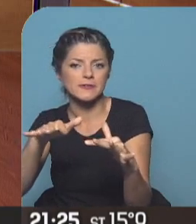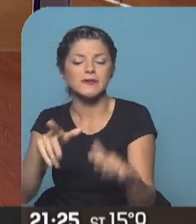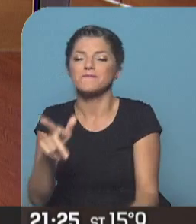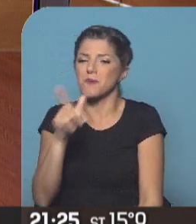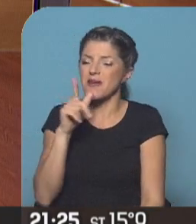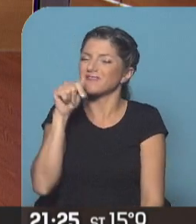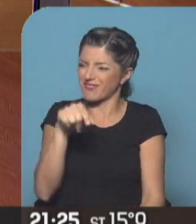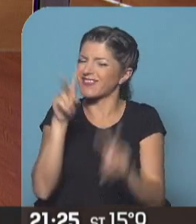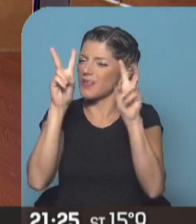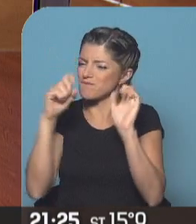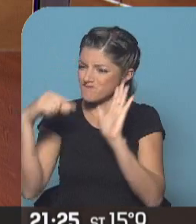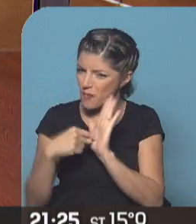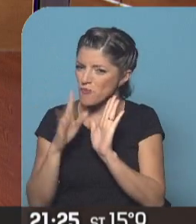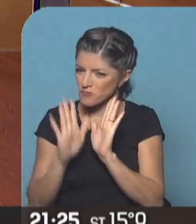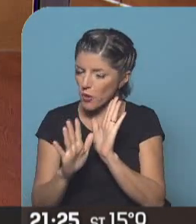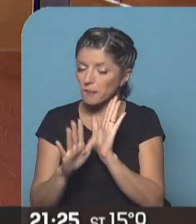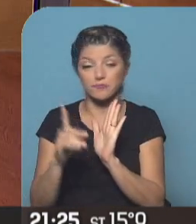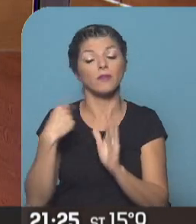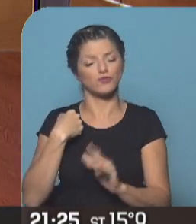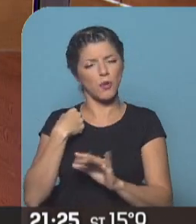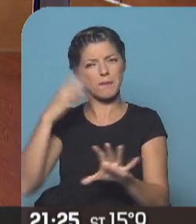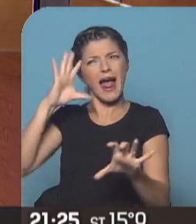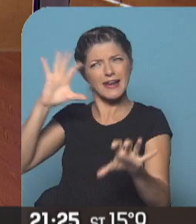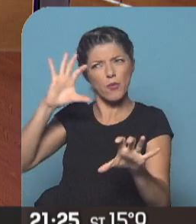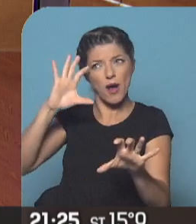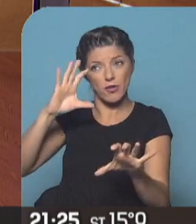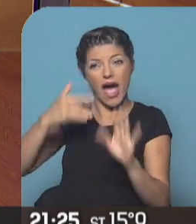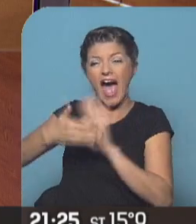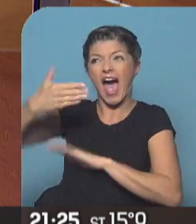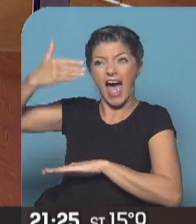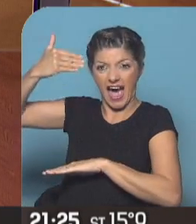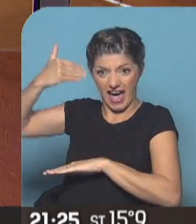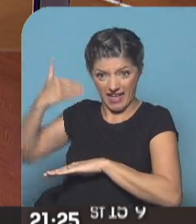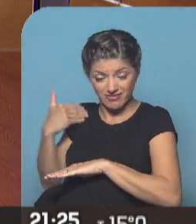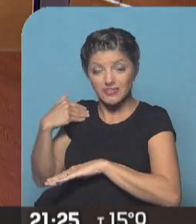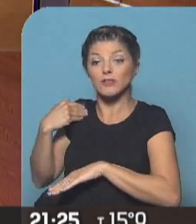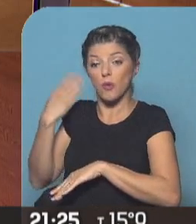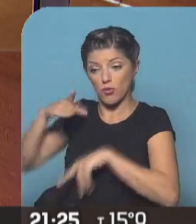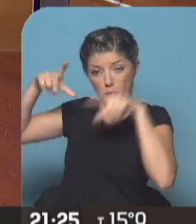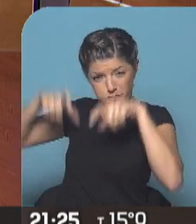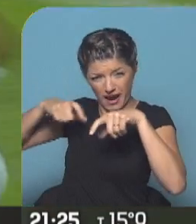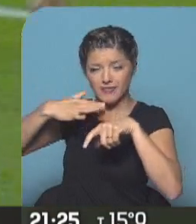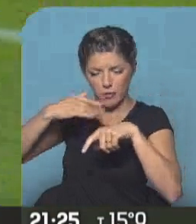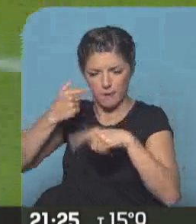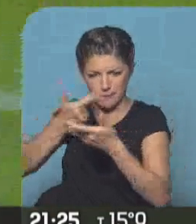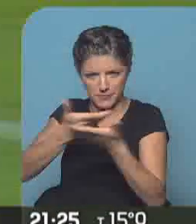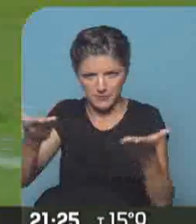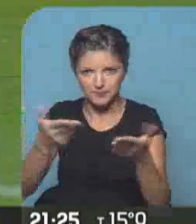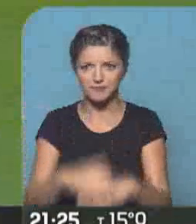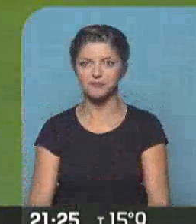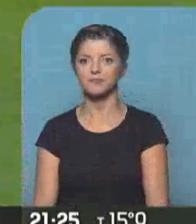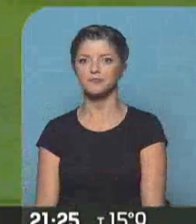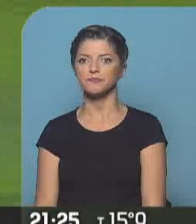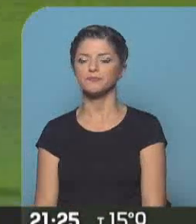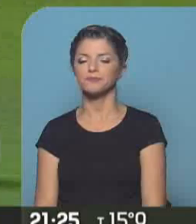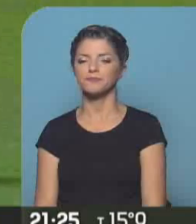pasa por este lado. Aunque recuerdos, antecedentes de la selección jugando en la Bombonera son estos.